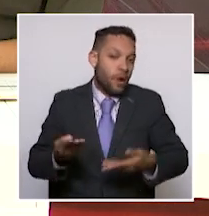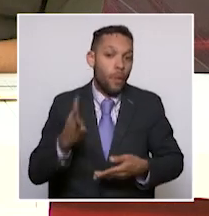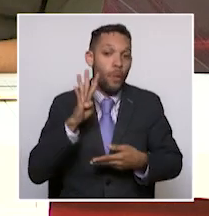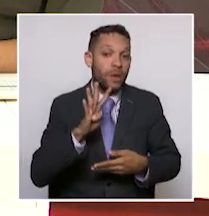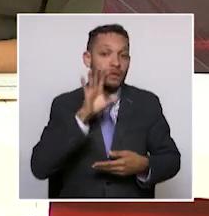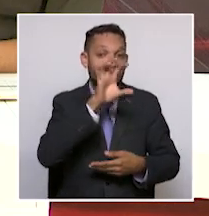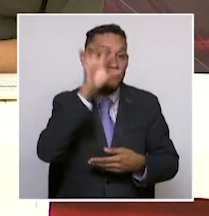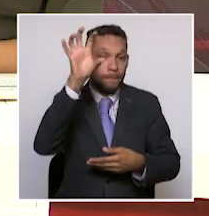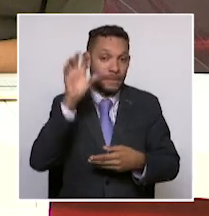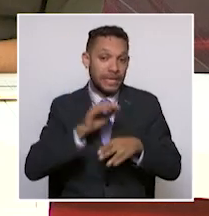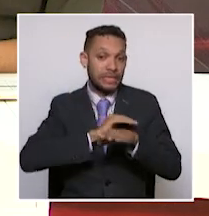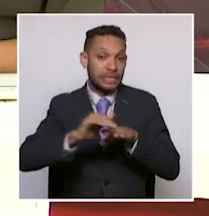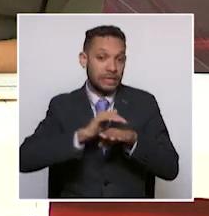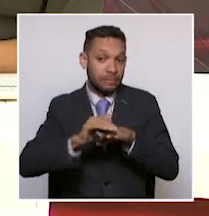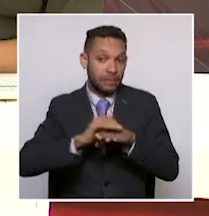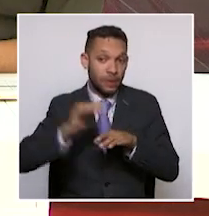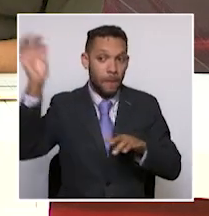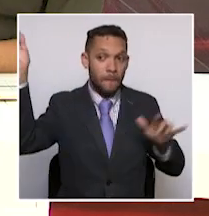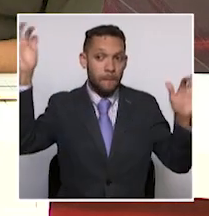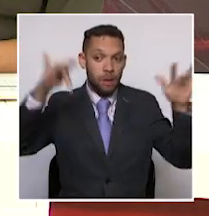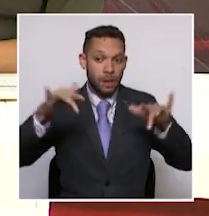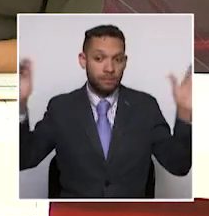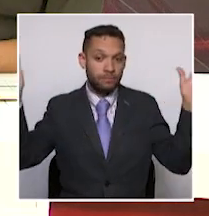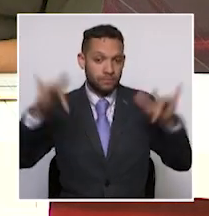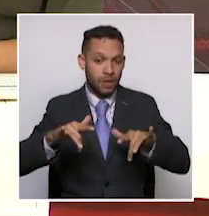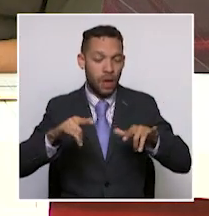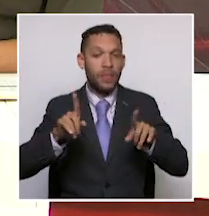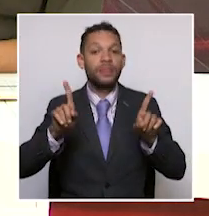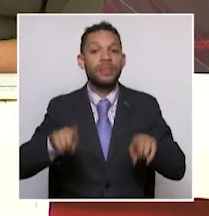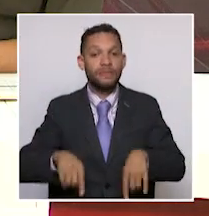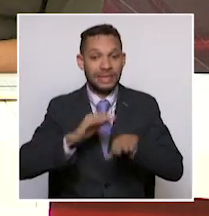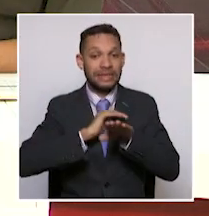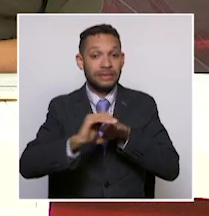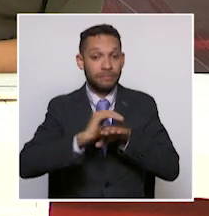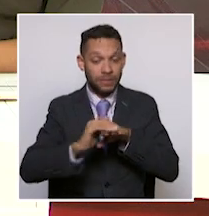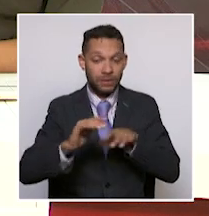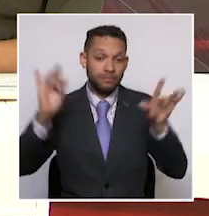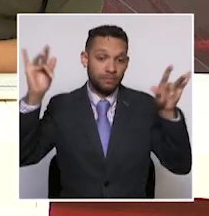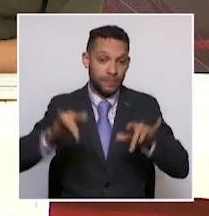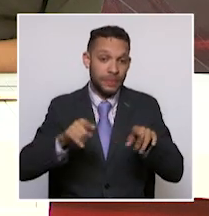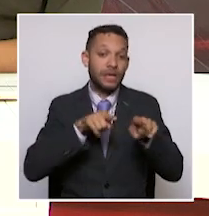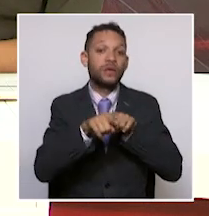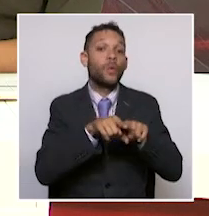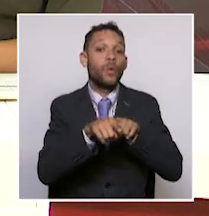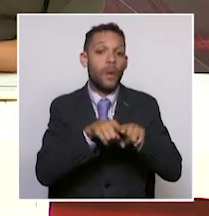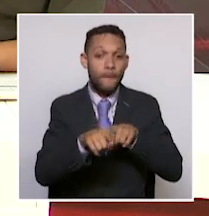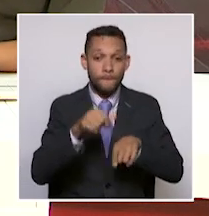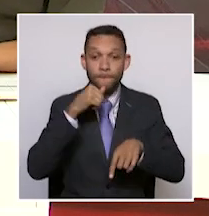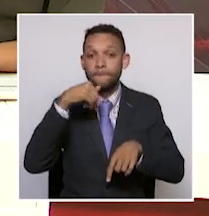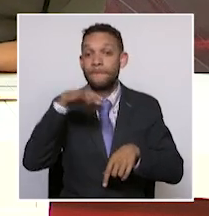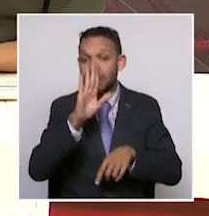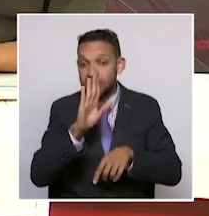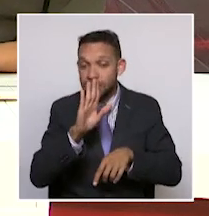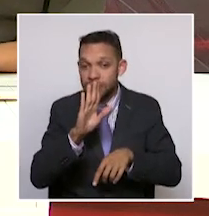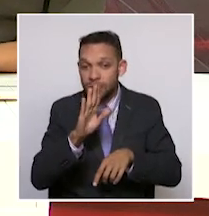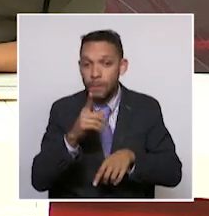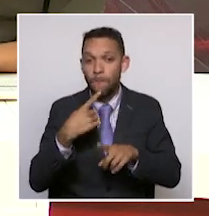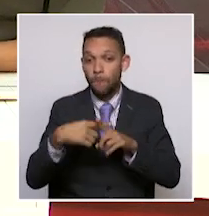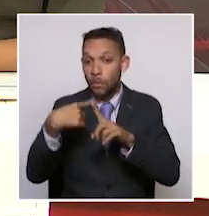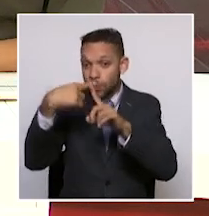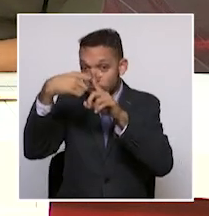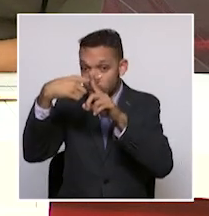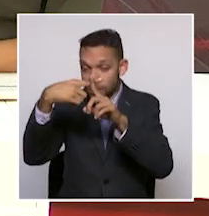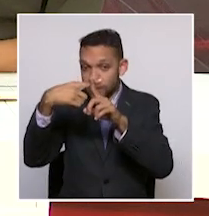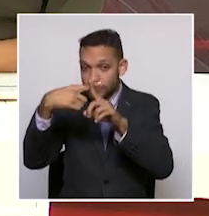invitados. Aparte de los del área bolivariana, hay cuatro países que estarán como invitados, de manera que la pelea será un poquito más fuerte. Y no hay noticias positivas frente a